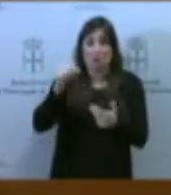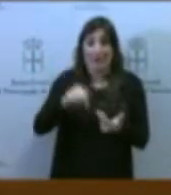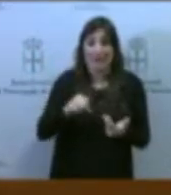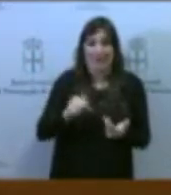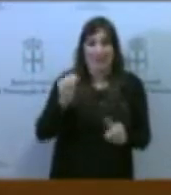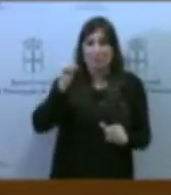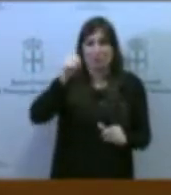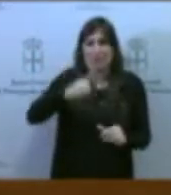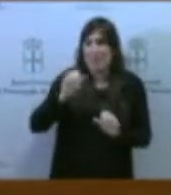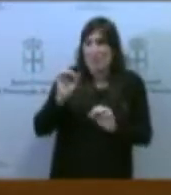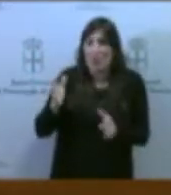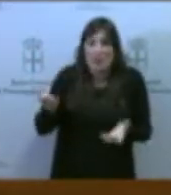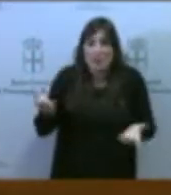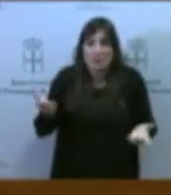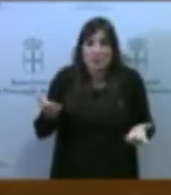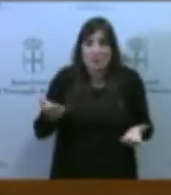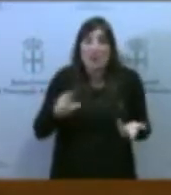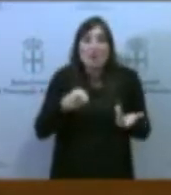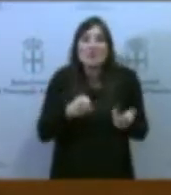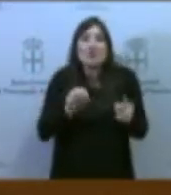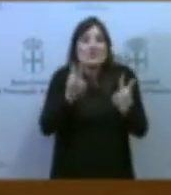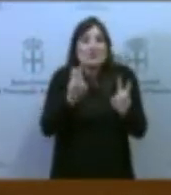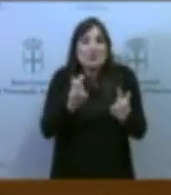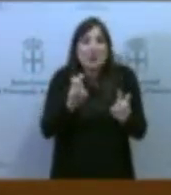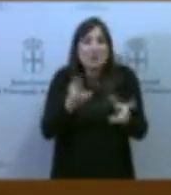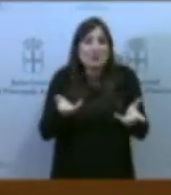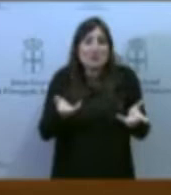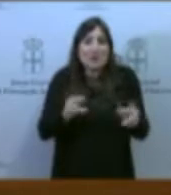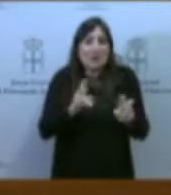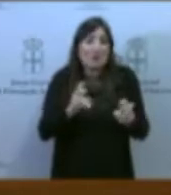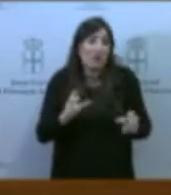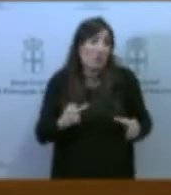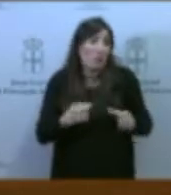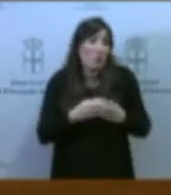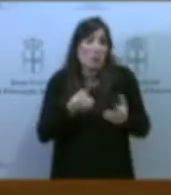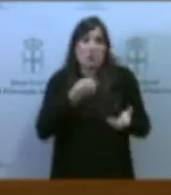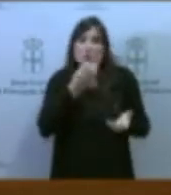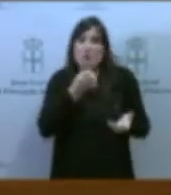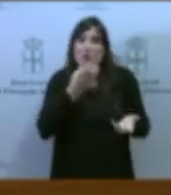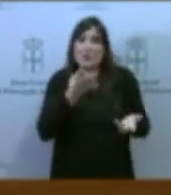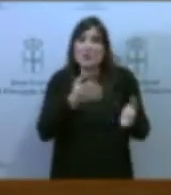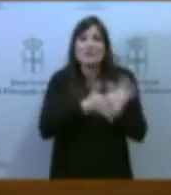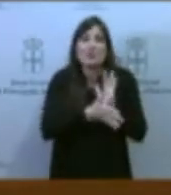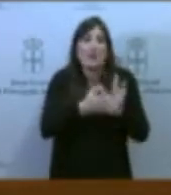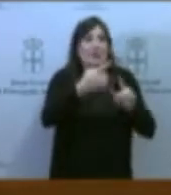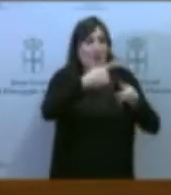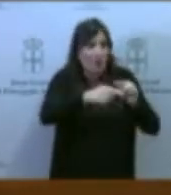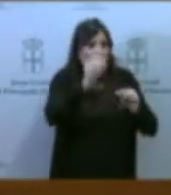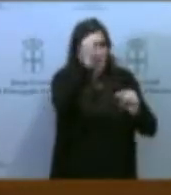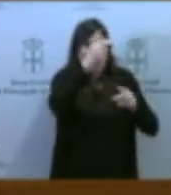única cuestión que hay con el Partido Socialista. Y una cuestión de diferencias políticas donde el Partido Socialista, la socialdemocracia